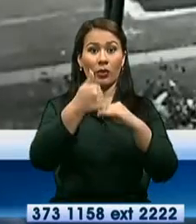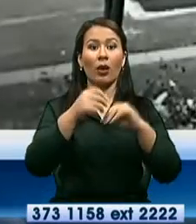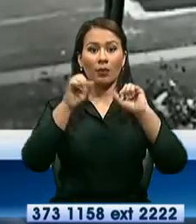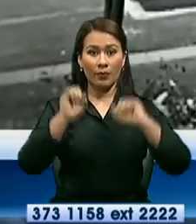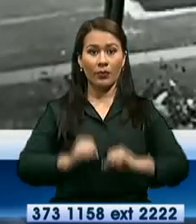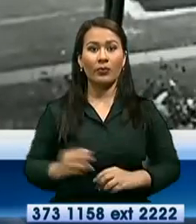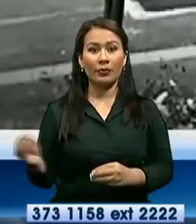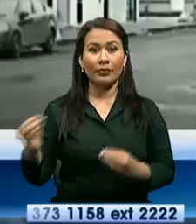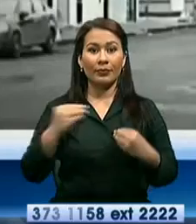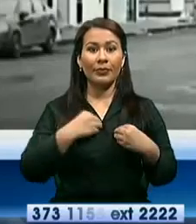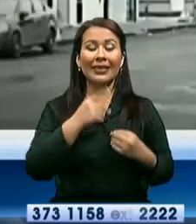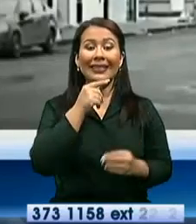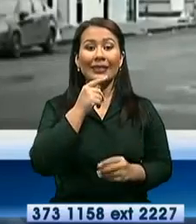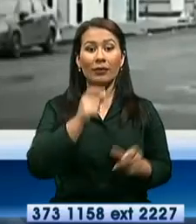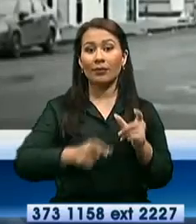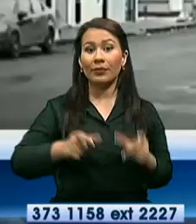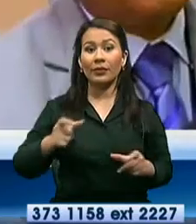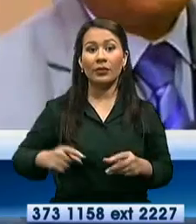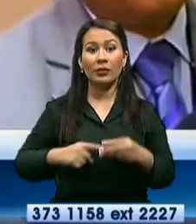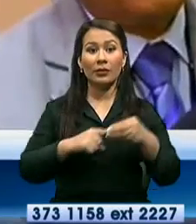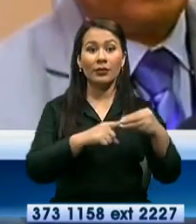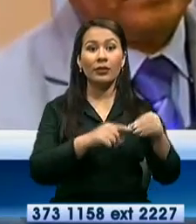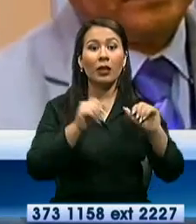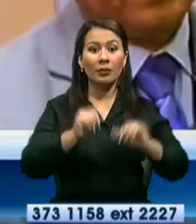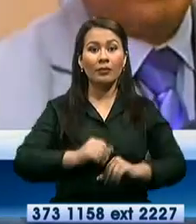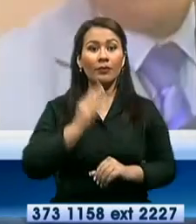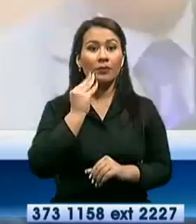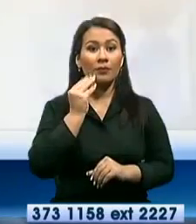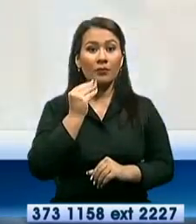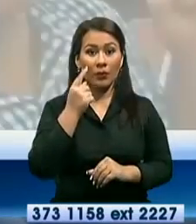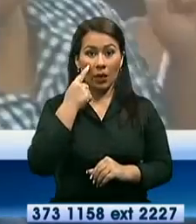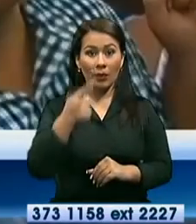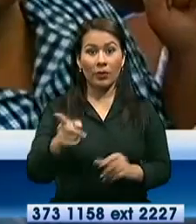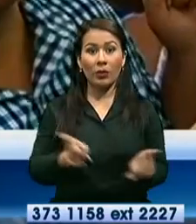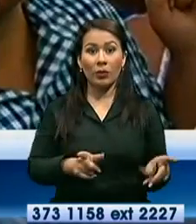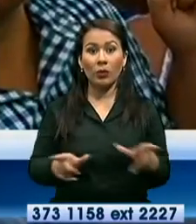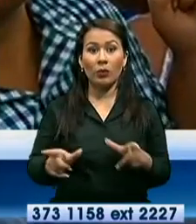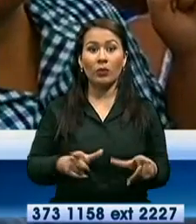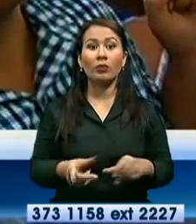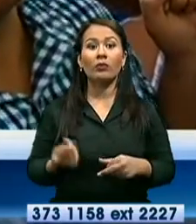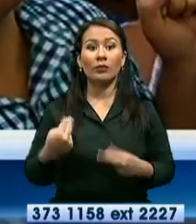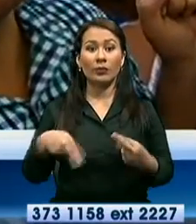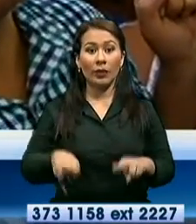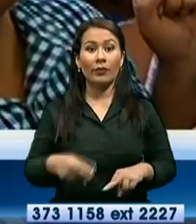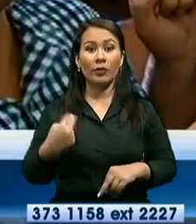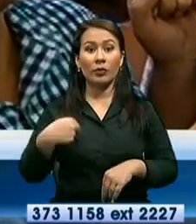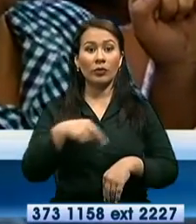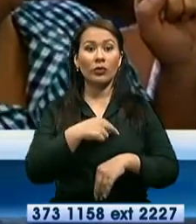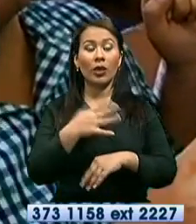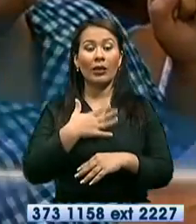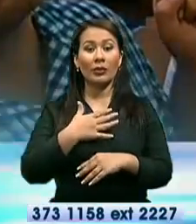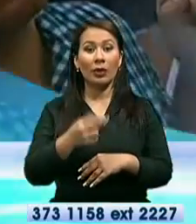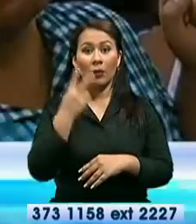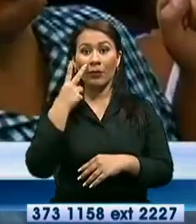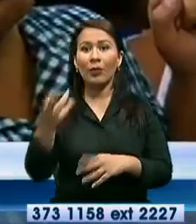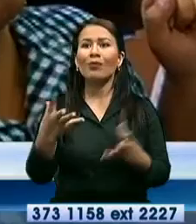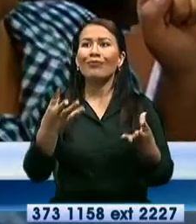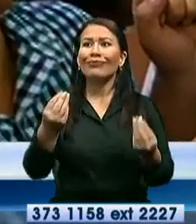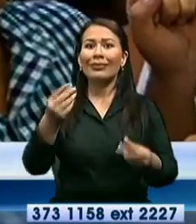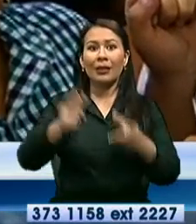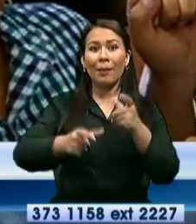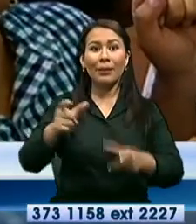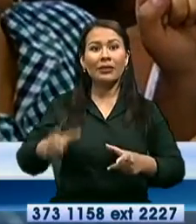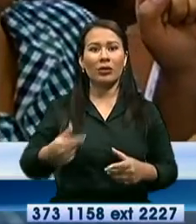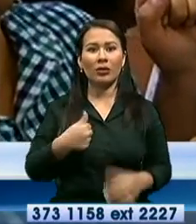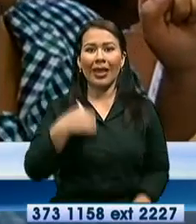designe personal especializado en el sector. Estamos viendo que se ha contagiado la ciudadanía de